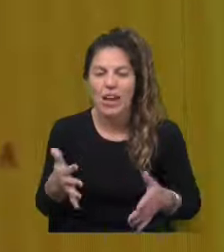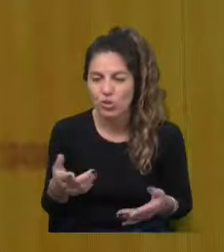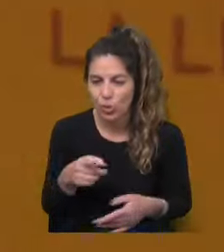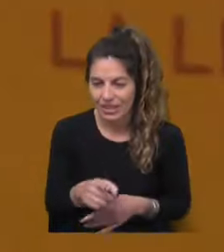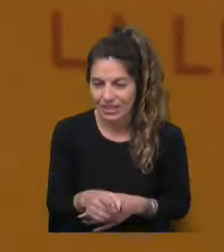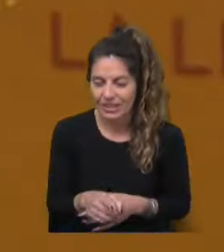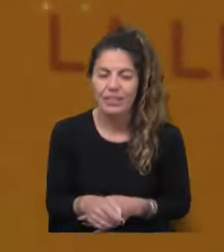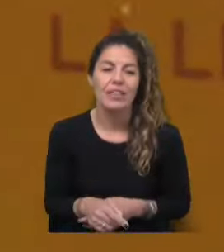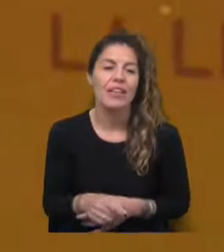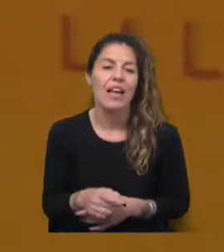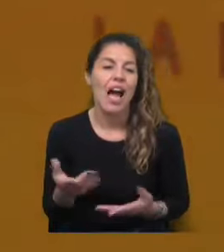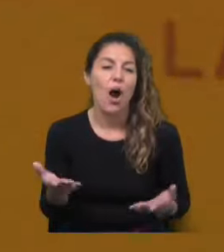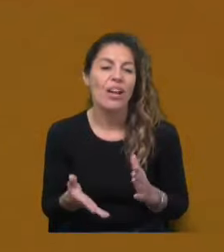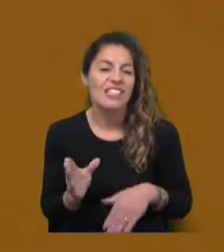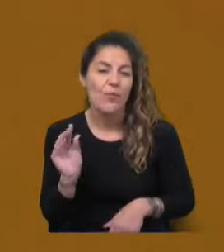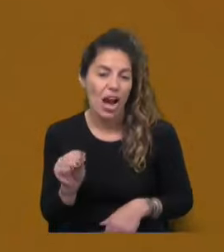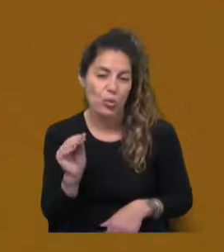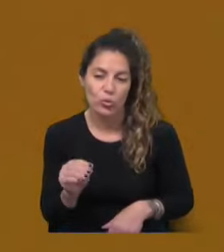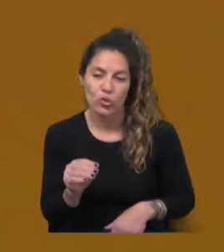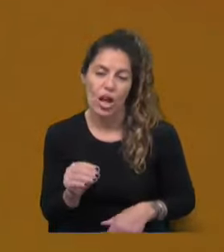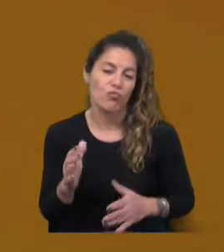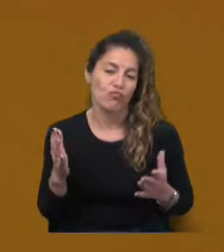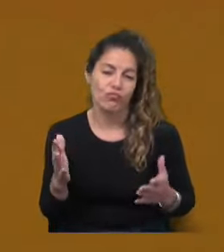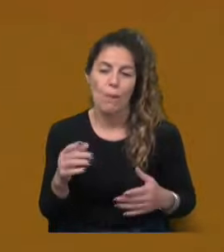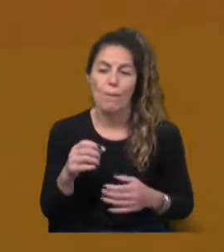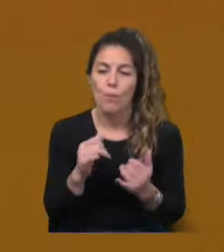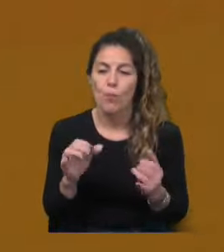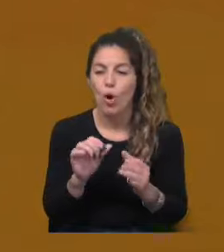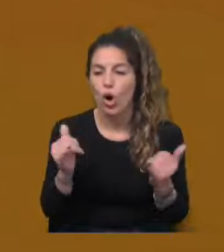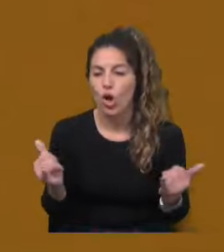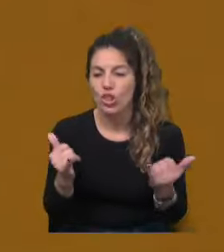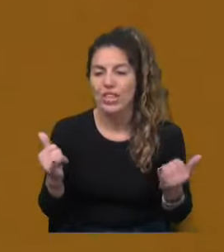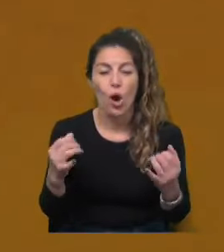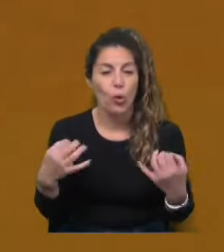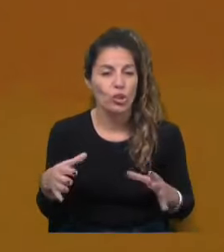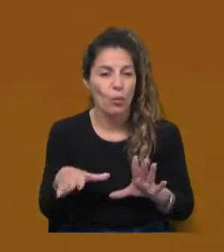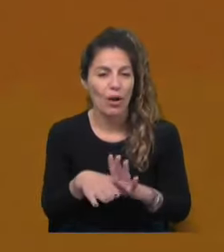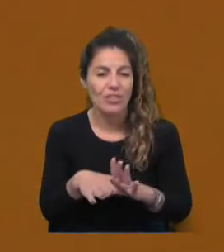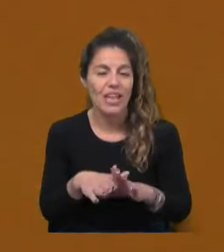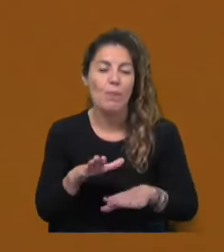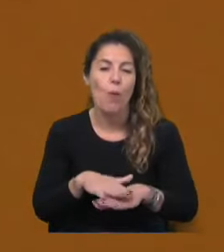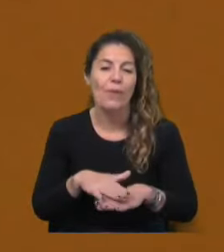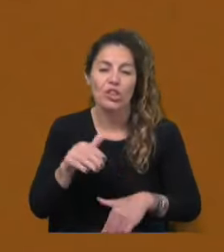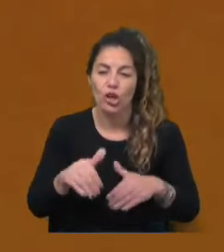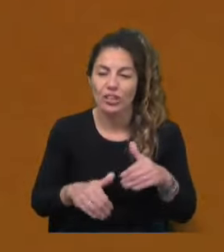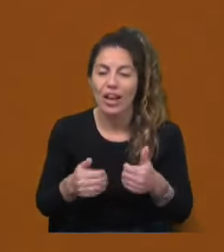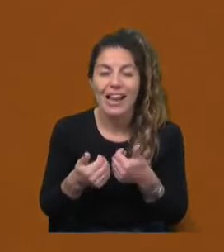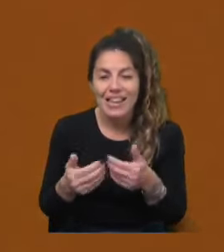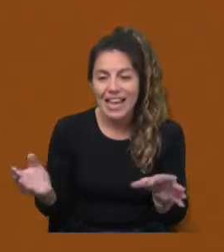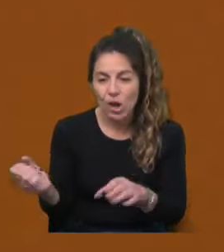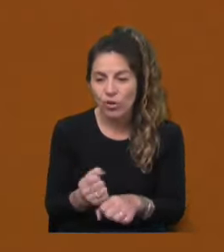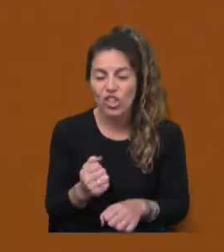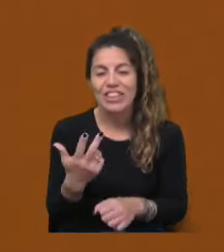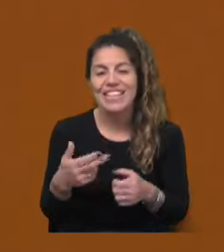Acá ahora se va a anunciar con bombos y platillos dentro de pocos días, justo va a coincidir en tiempo electoral, la inauguración de estos